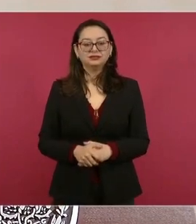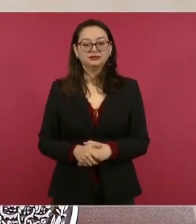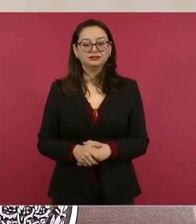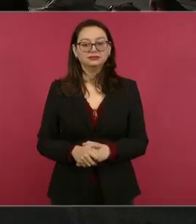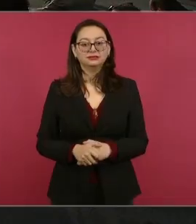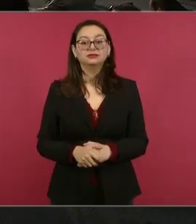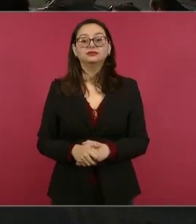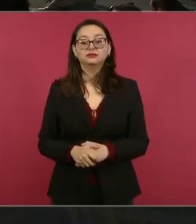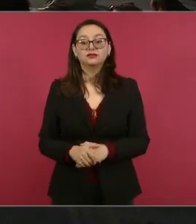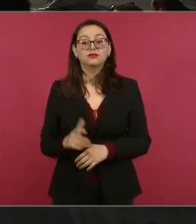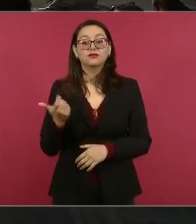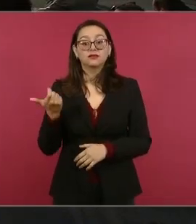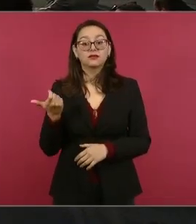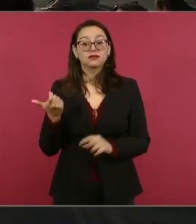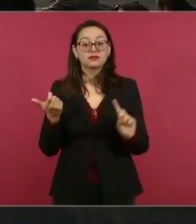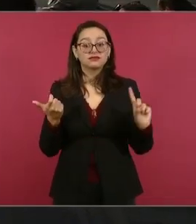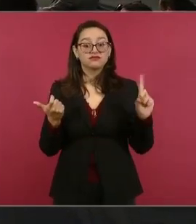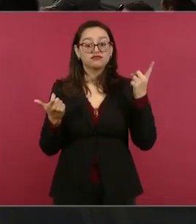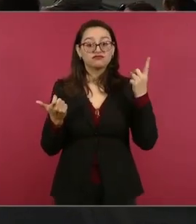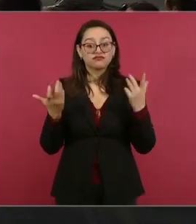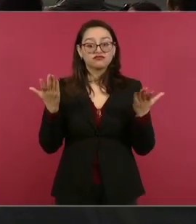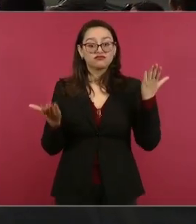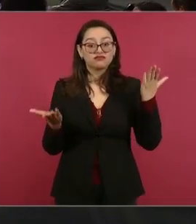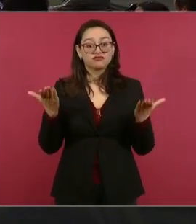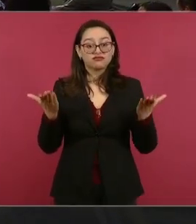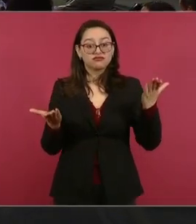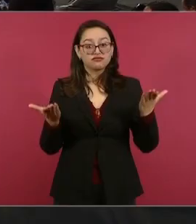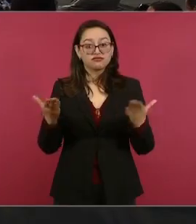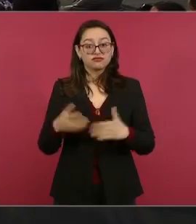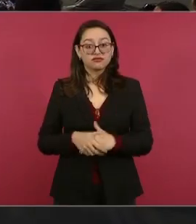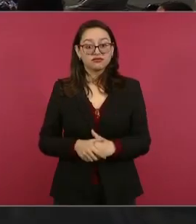¿Cómo está el peso? No.